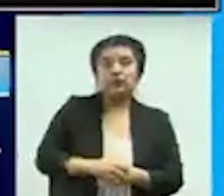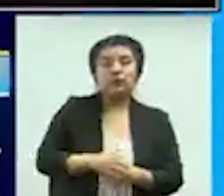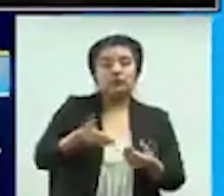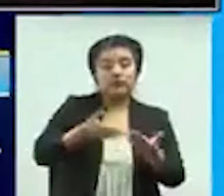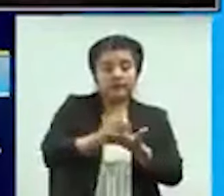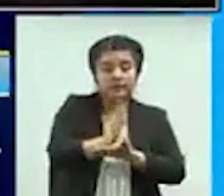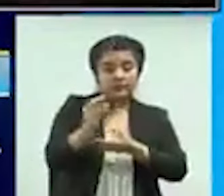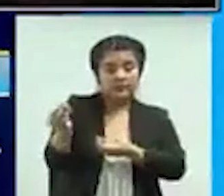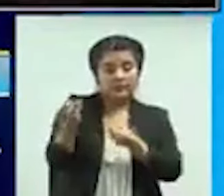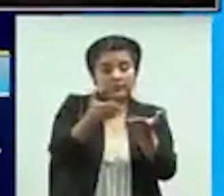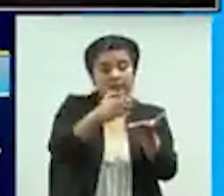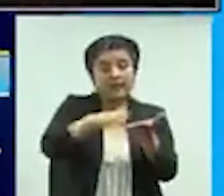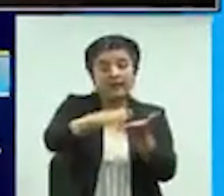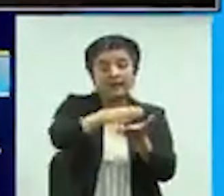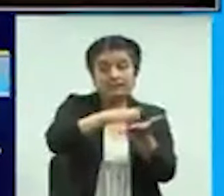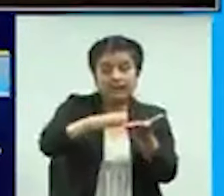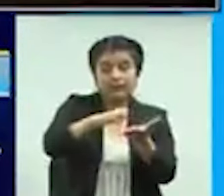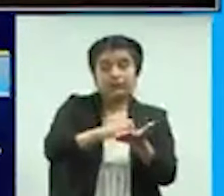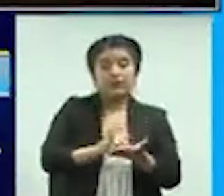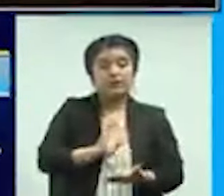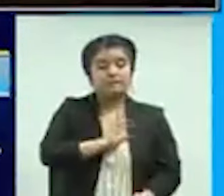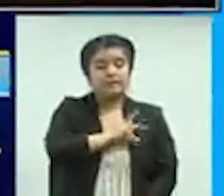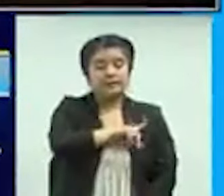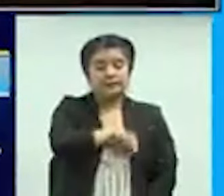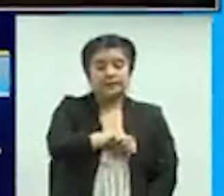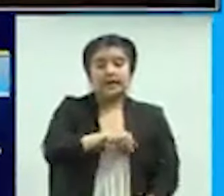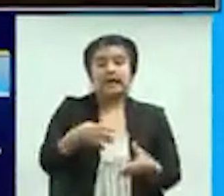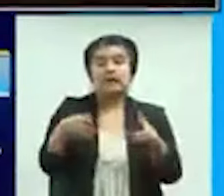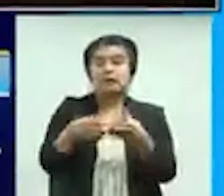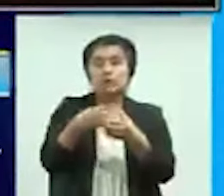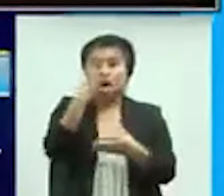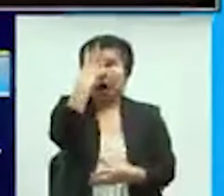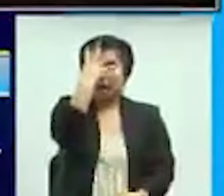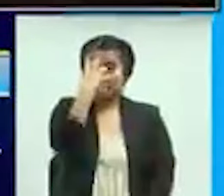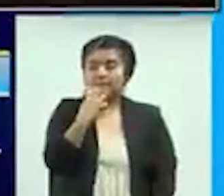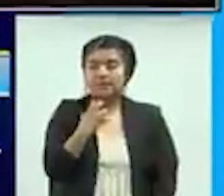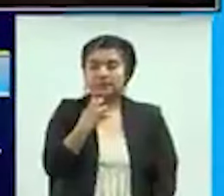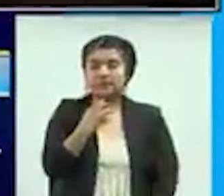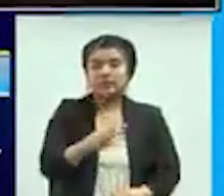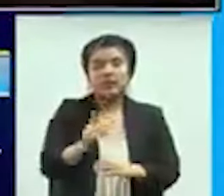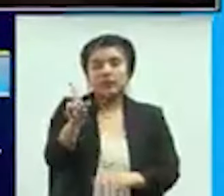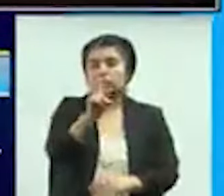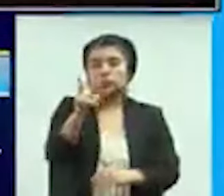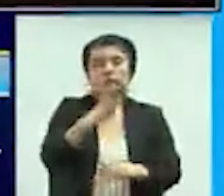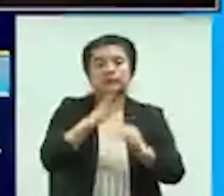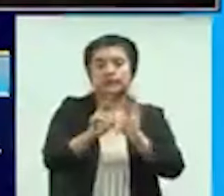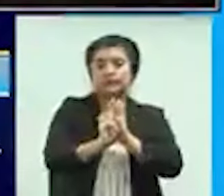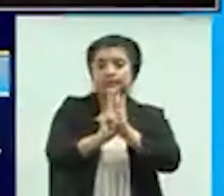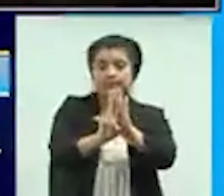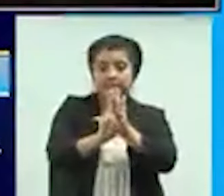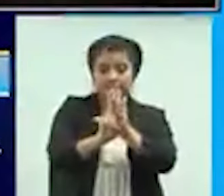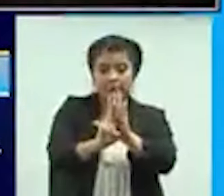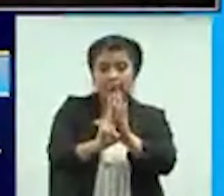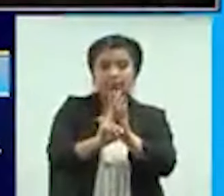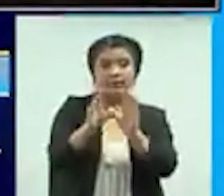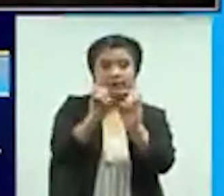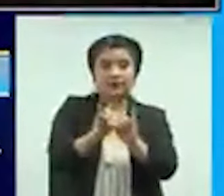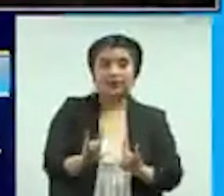se le otorgan al Estado de Palestina. El grupo terrorista Hamas no tiene representación alguna en las Naciones